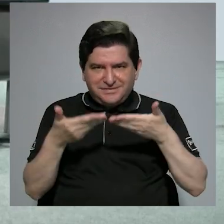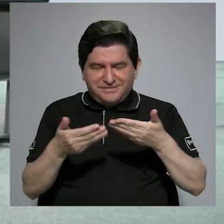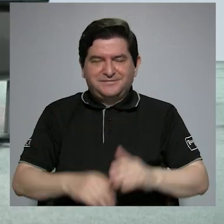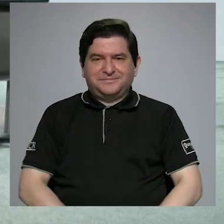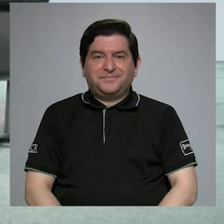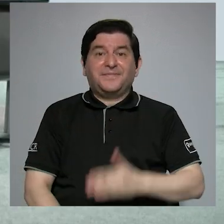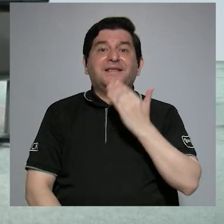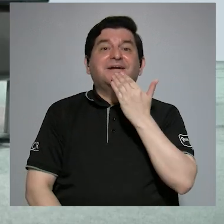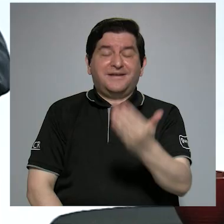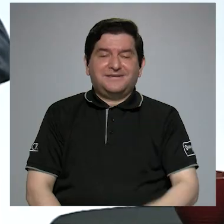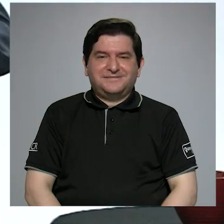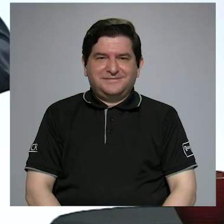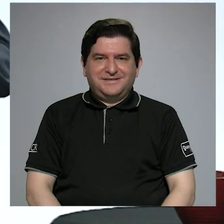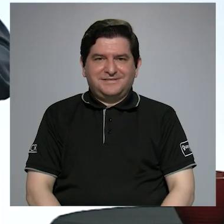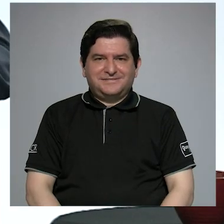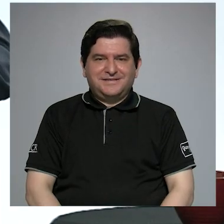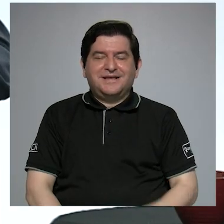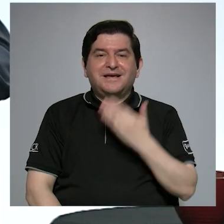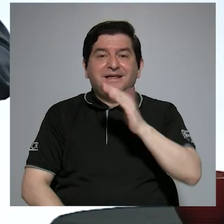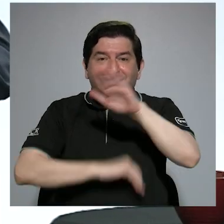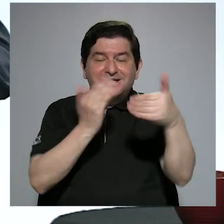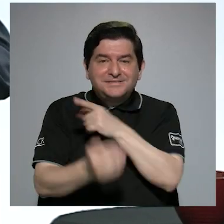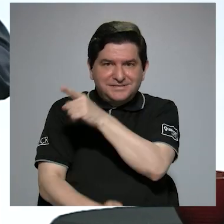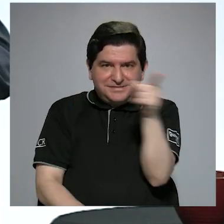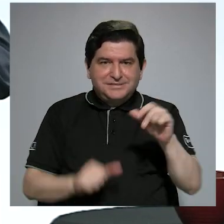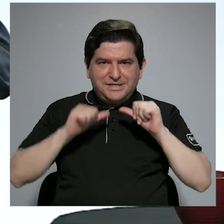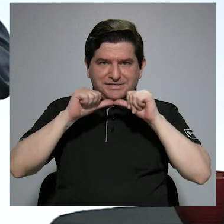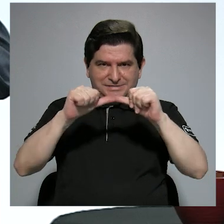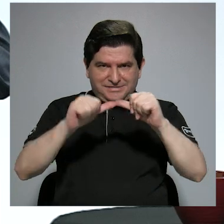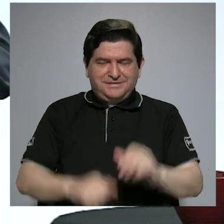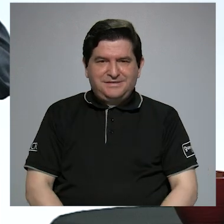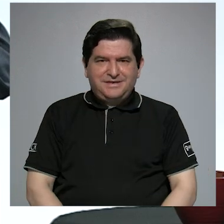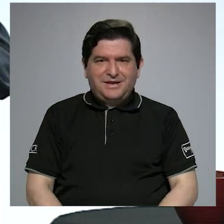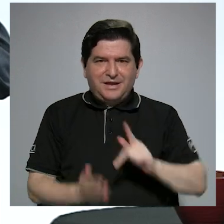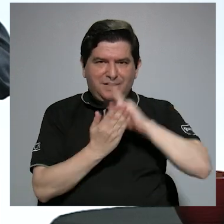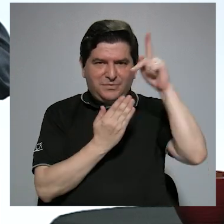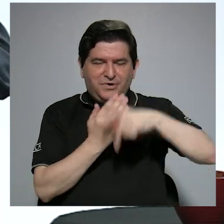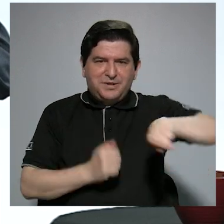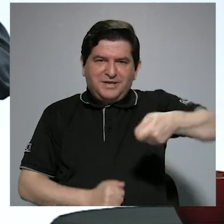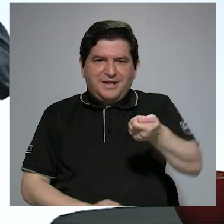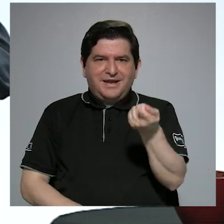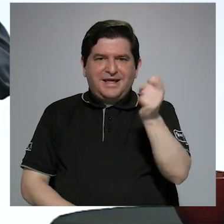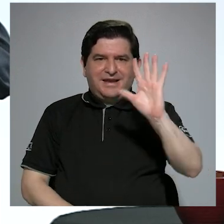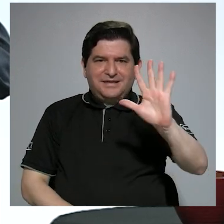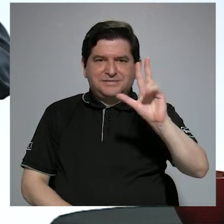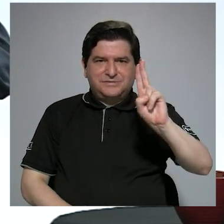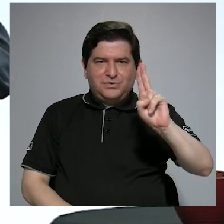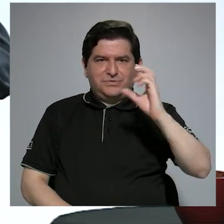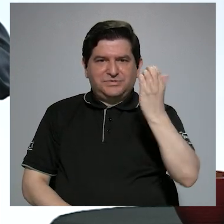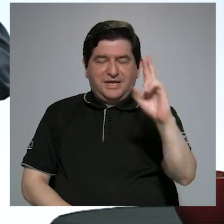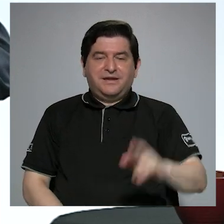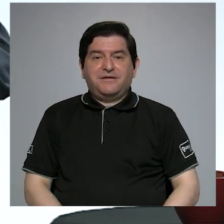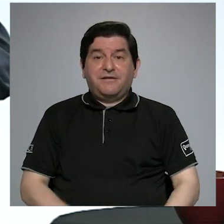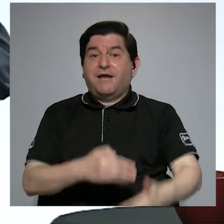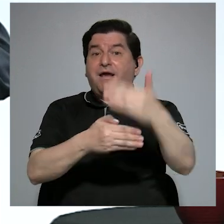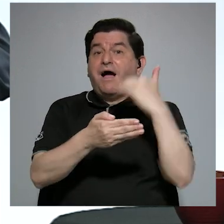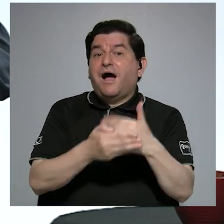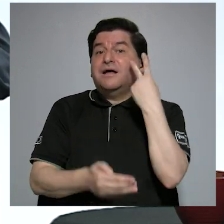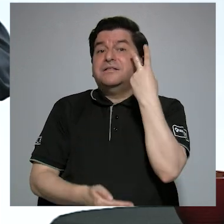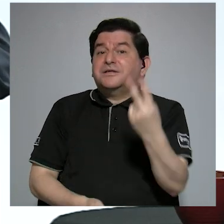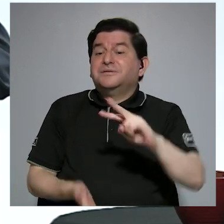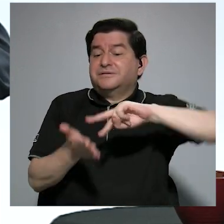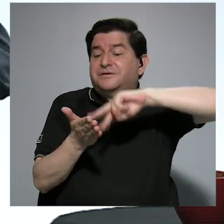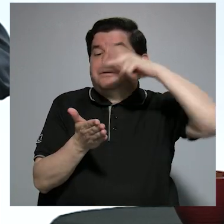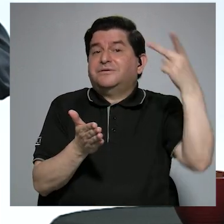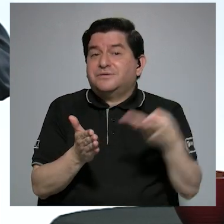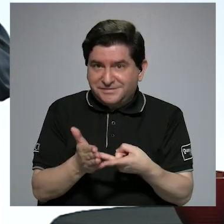espacio. Gracias. Gracias también a todas y todos ustedes. Continúen con la programación de Canal 15 UCR, no